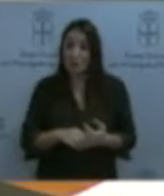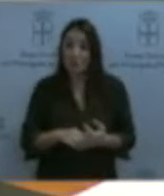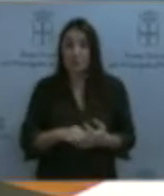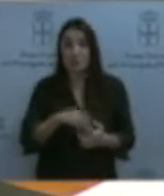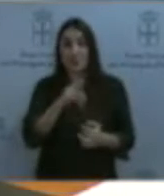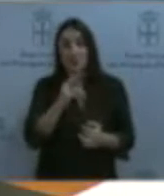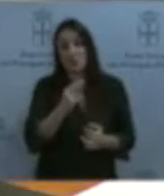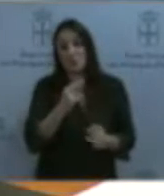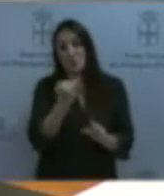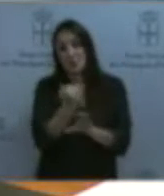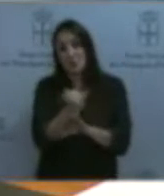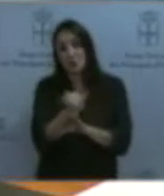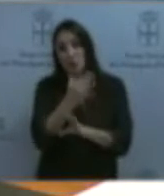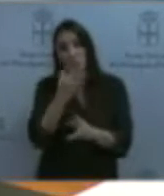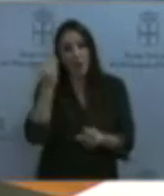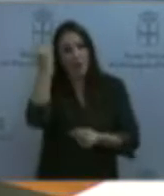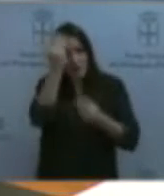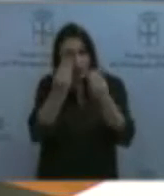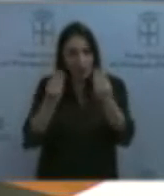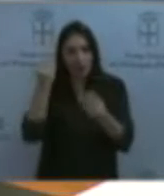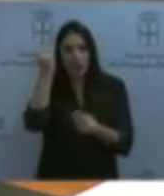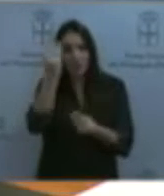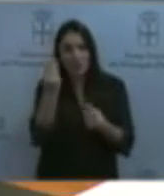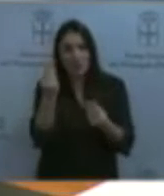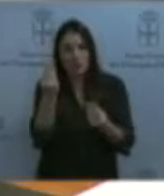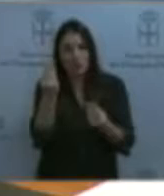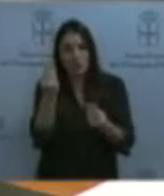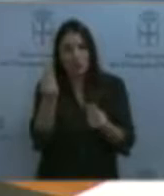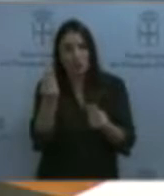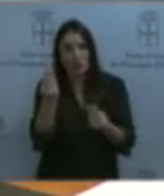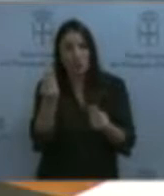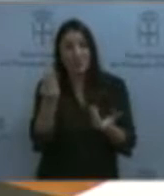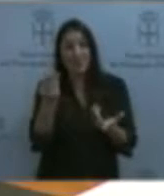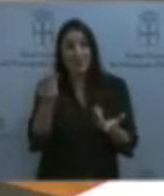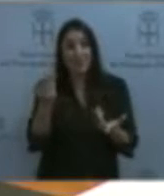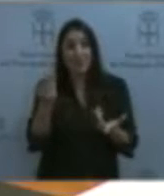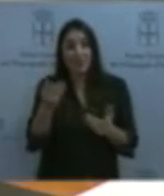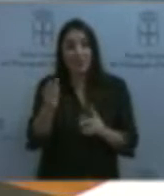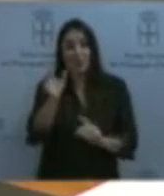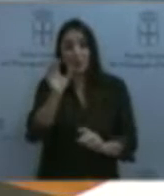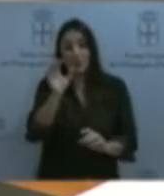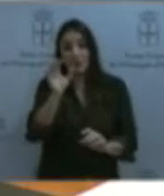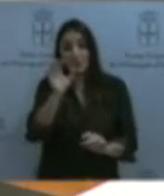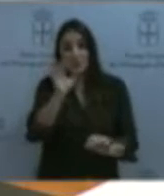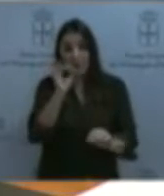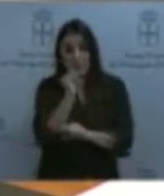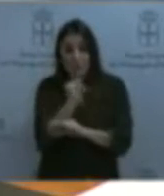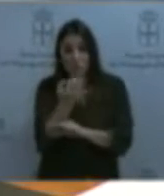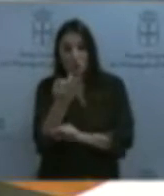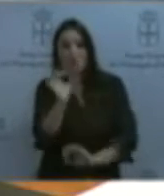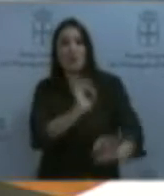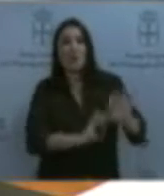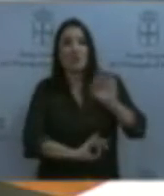Instituto, estamos en una reflexión interna, profunda, de cuál debería ser la organización del Instituto y